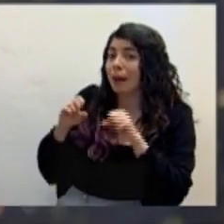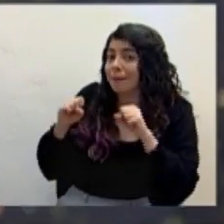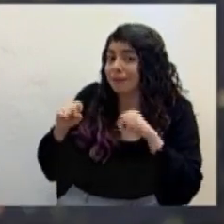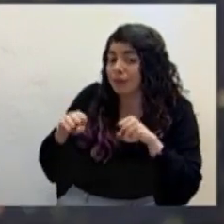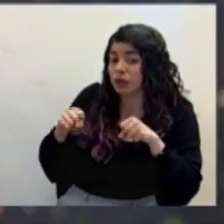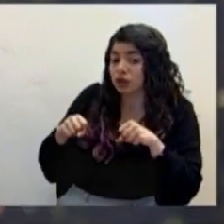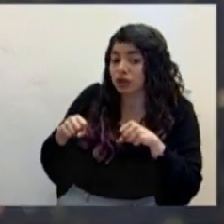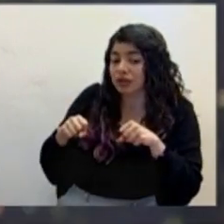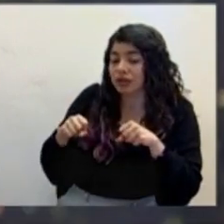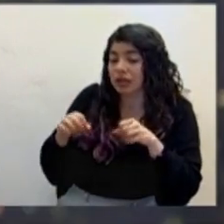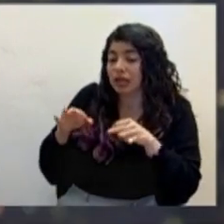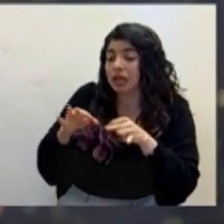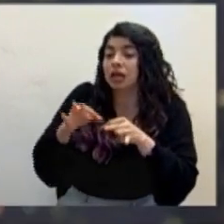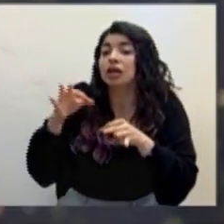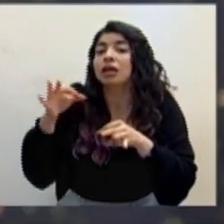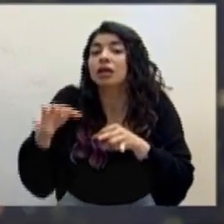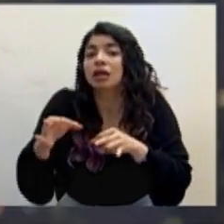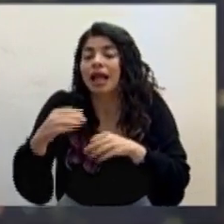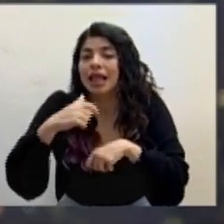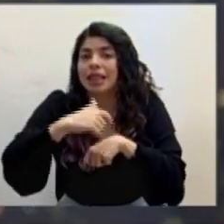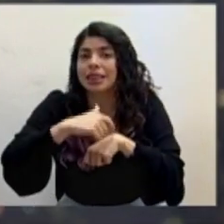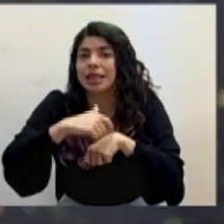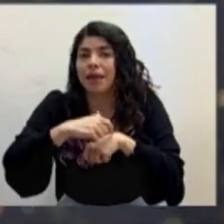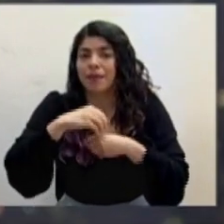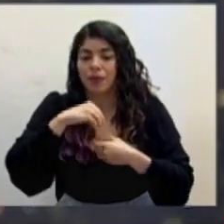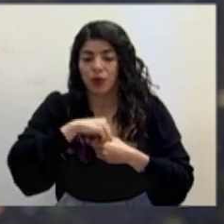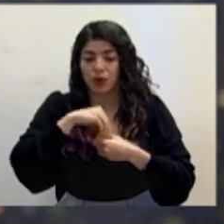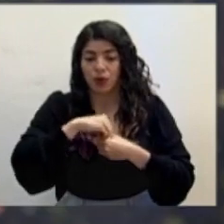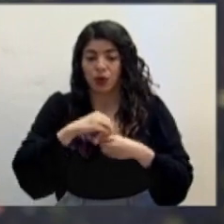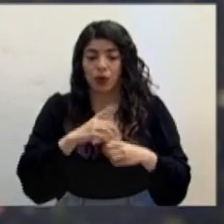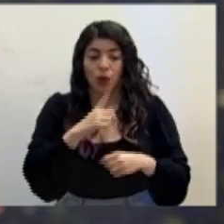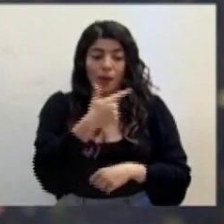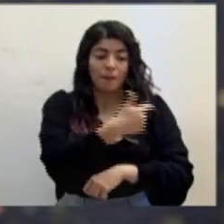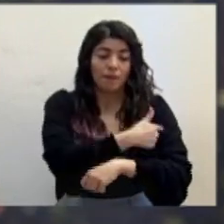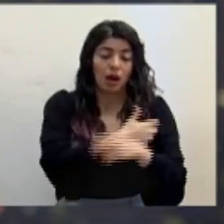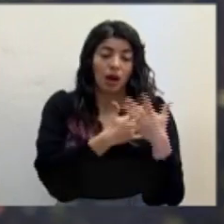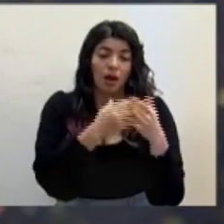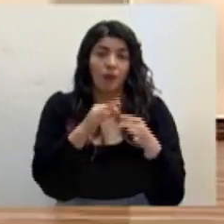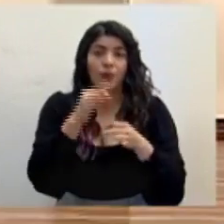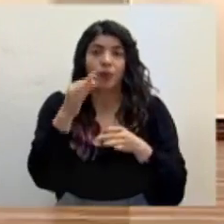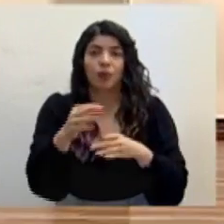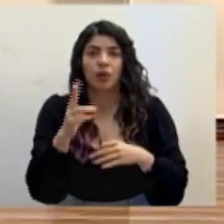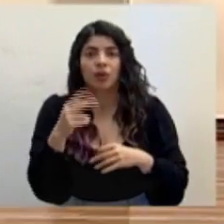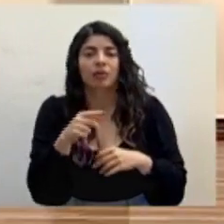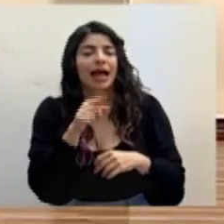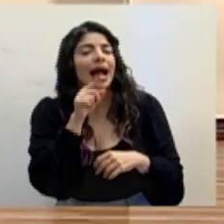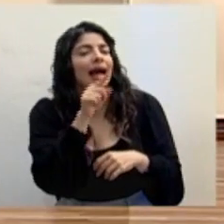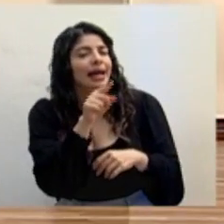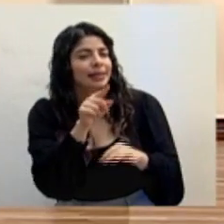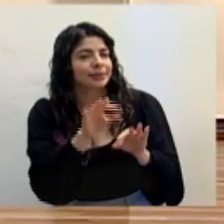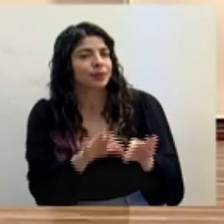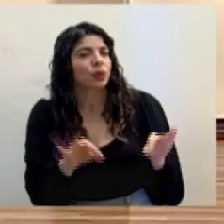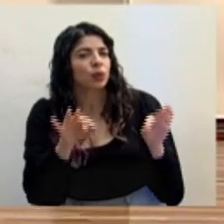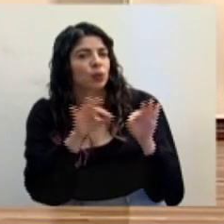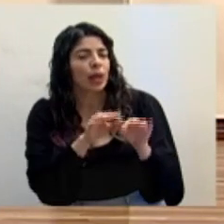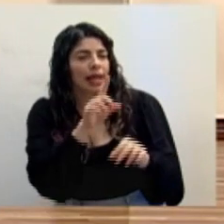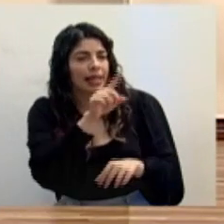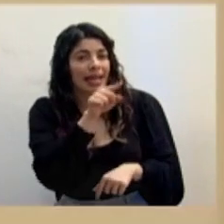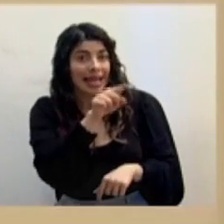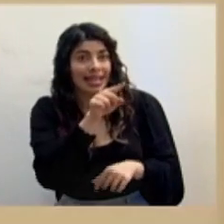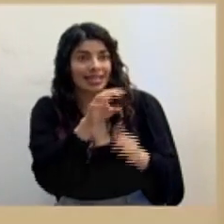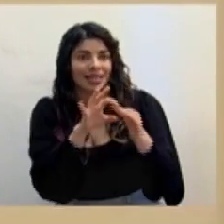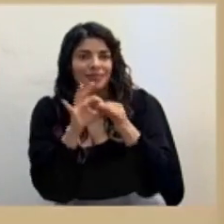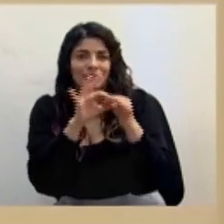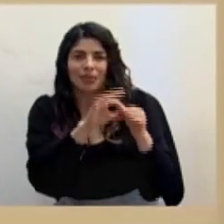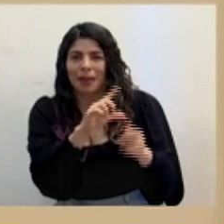de extender el periodo de inoculación entre una y otra dosis. Eso es muy importante realmente y va muy de la